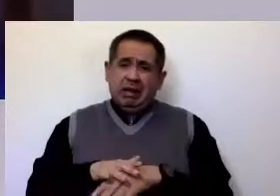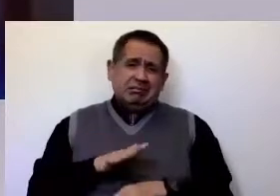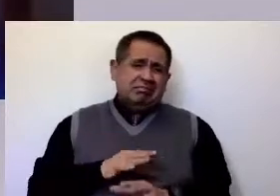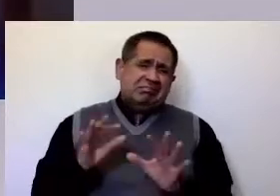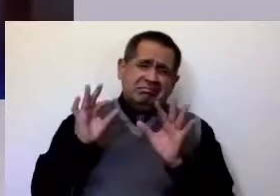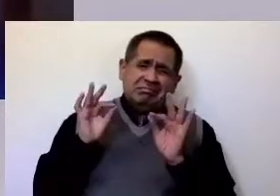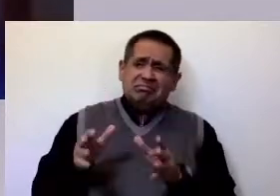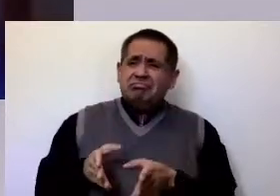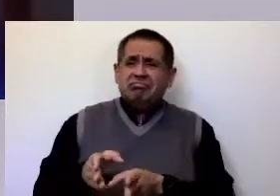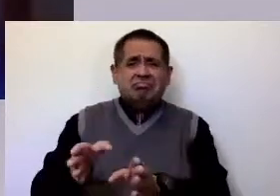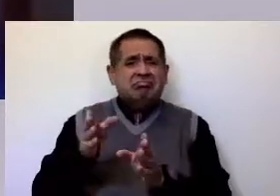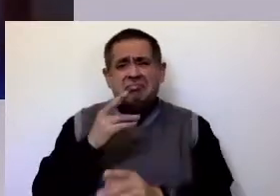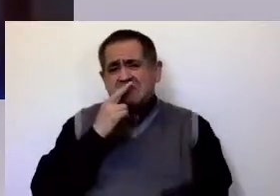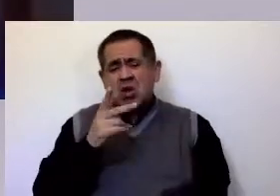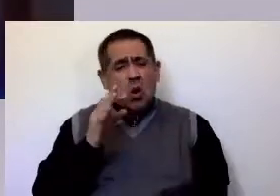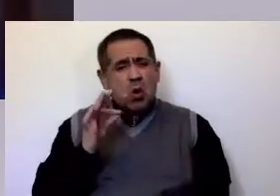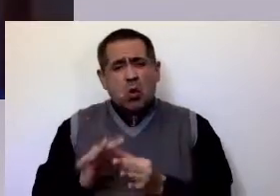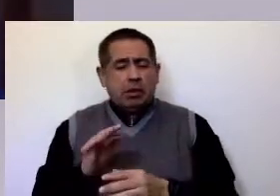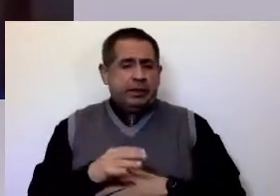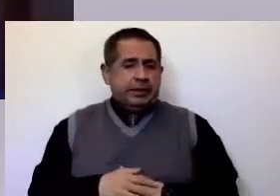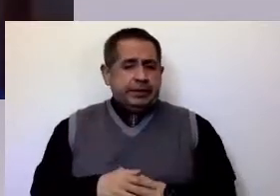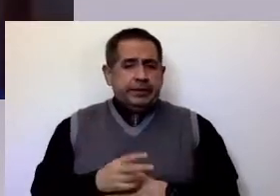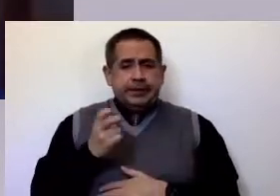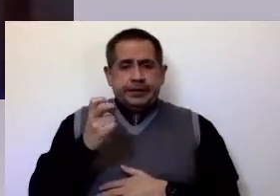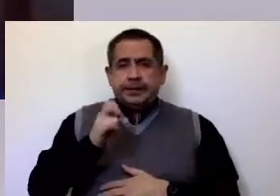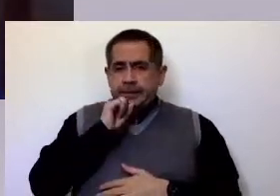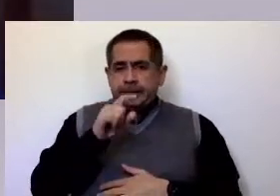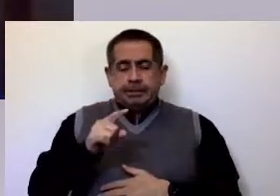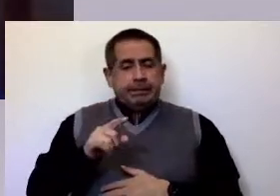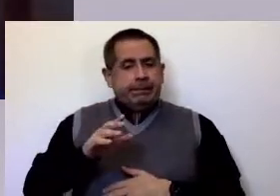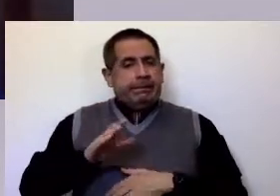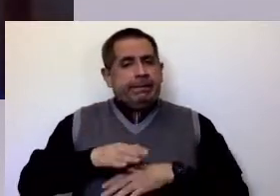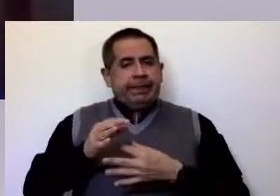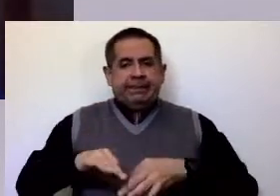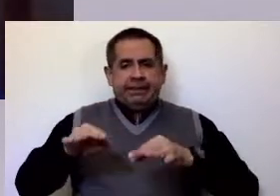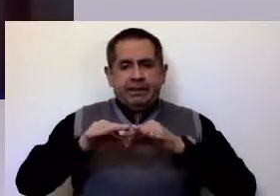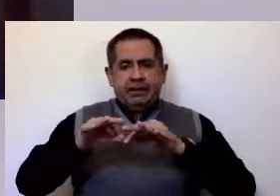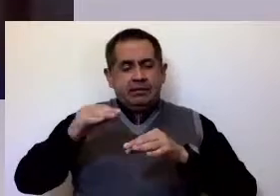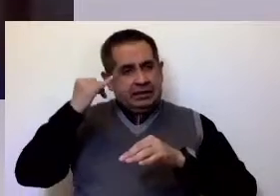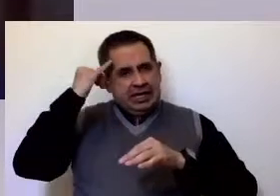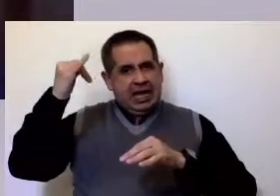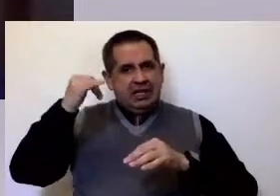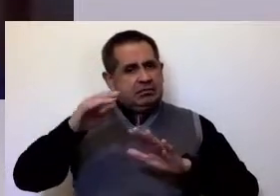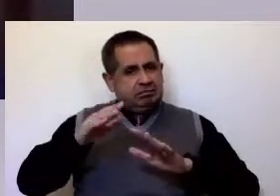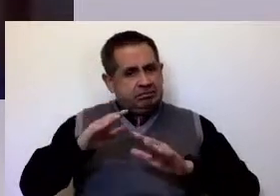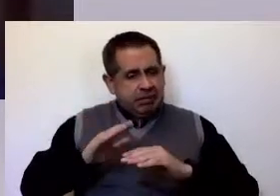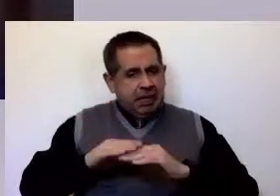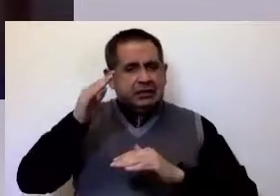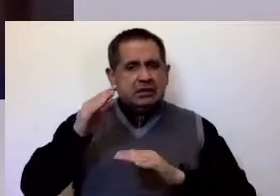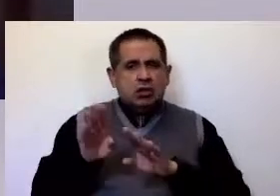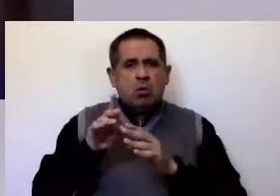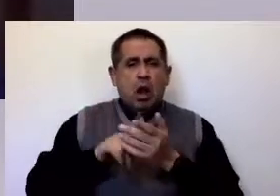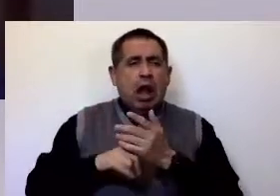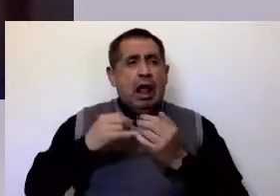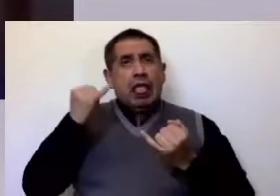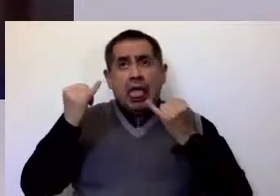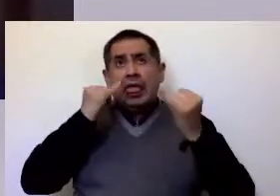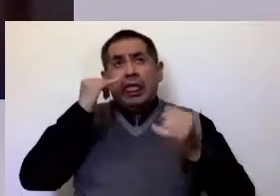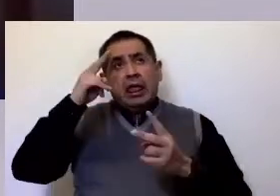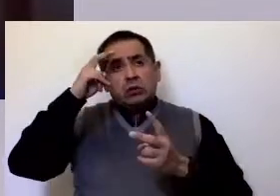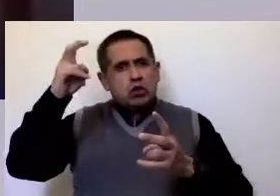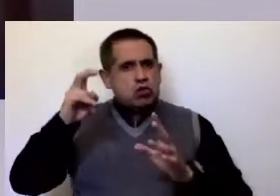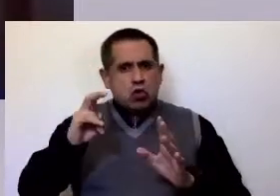así se ha logrado su para que superar aquella visión que constituían meras aspiraciones colectivas